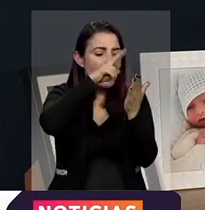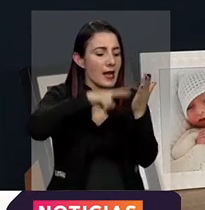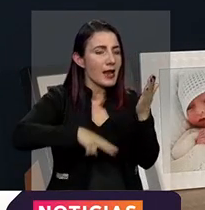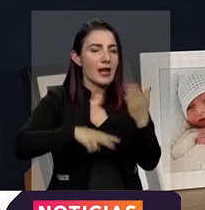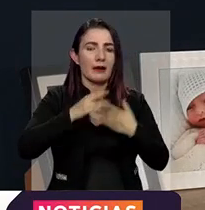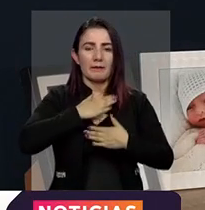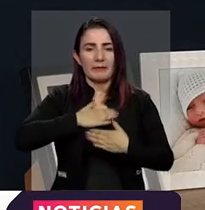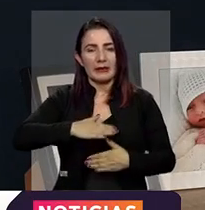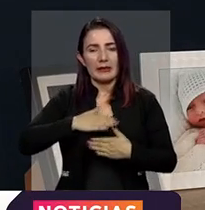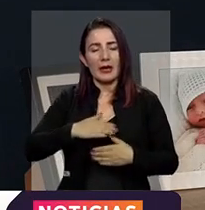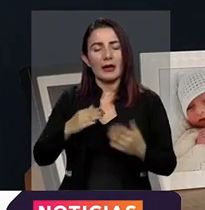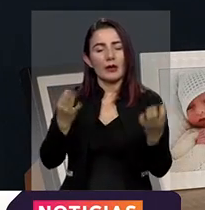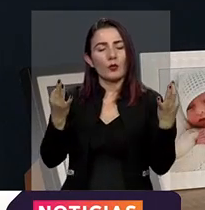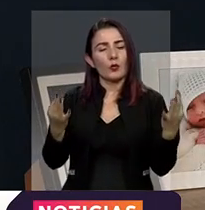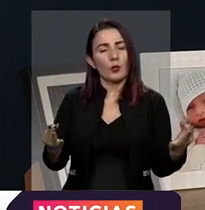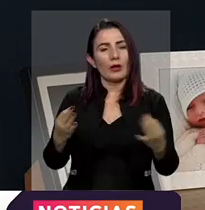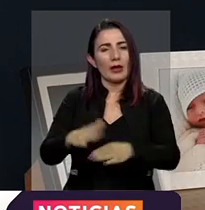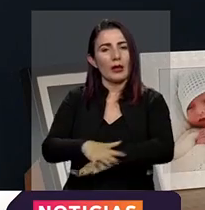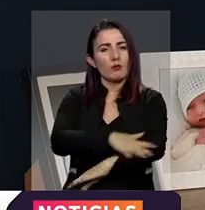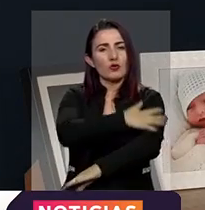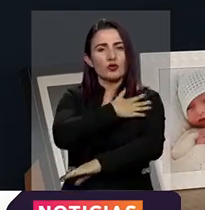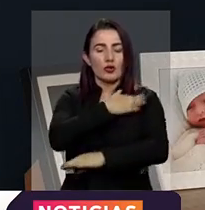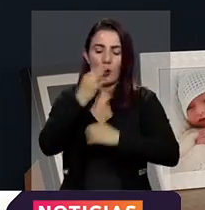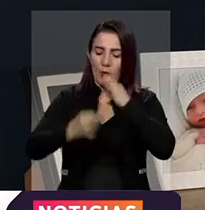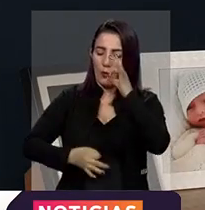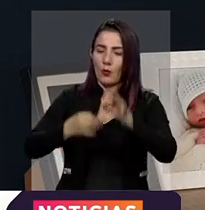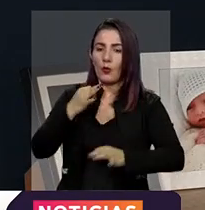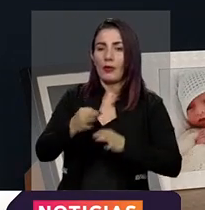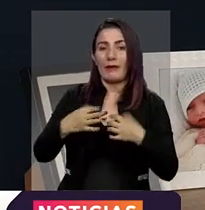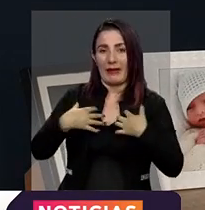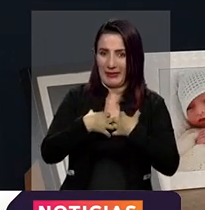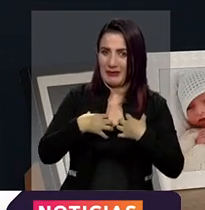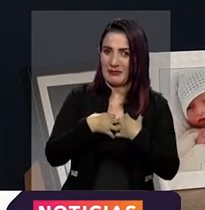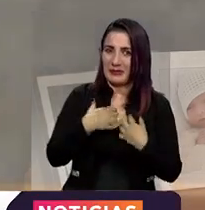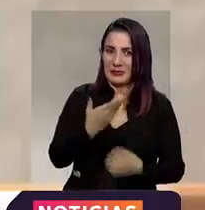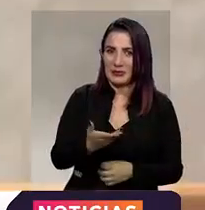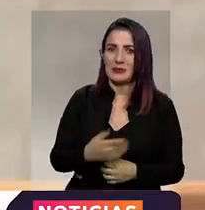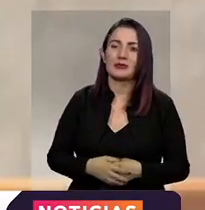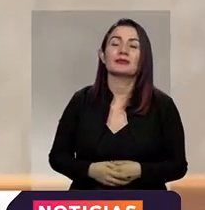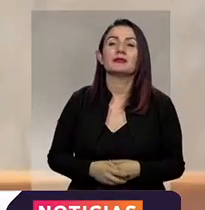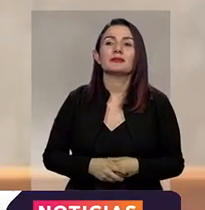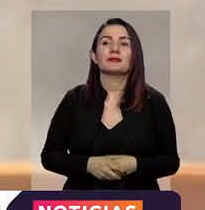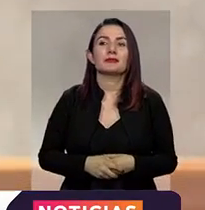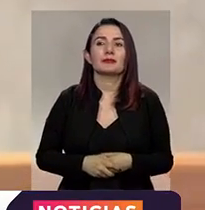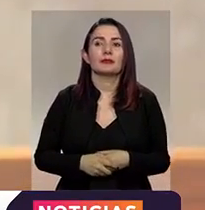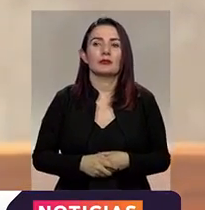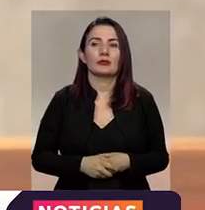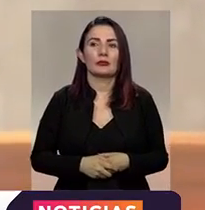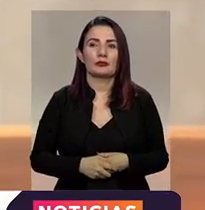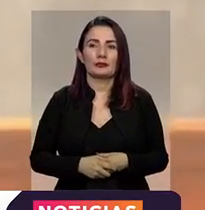físico y emocional, además de recomendaciones para el cuidado de nuestras mascotas.